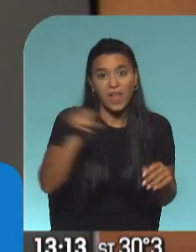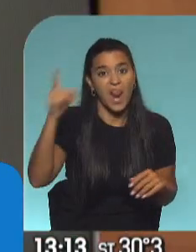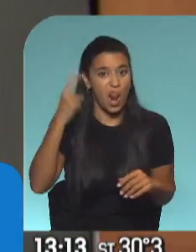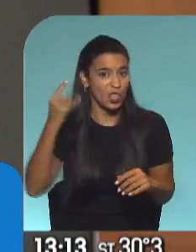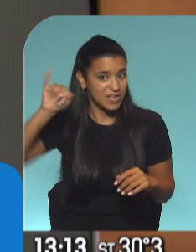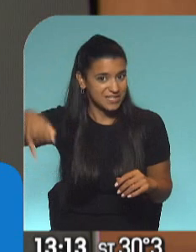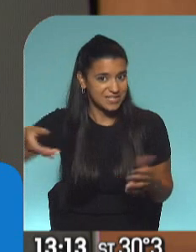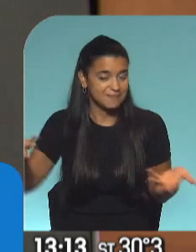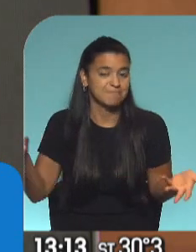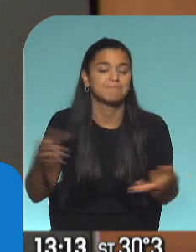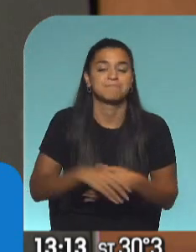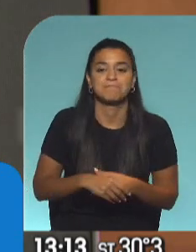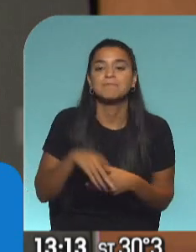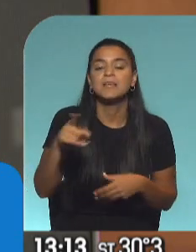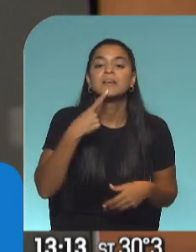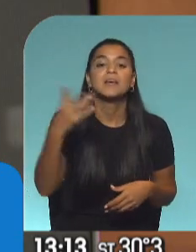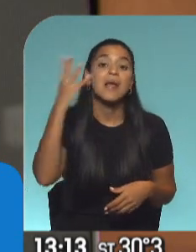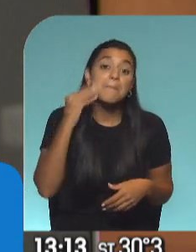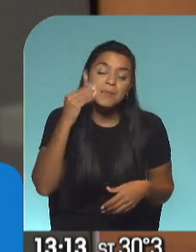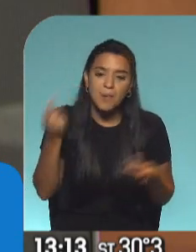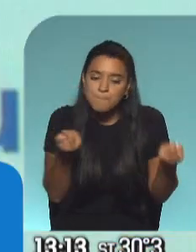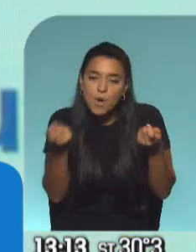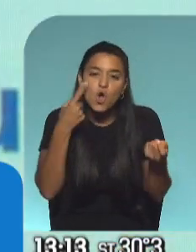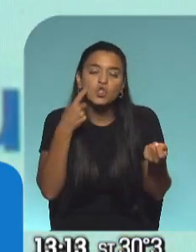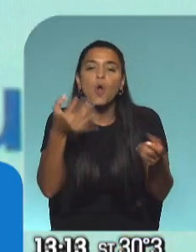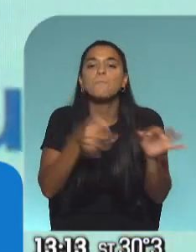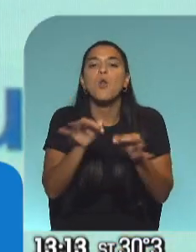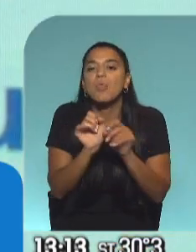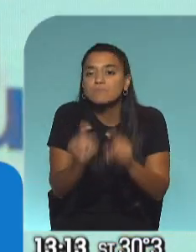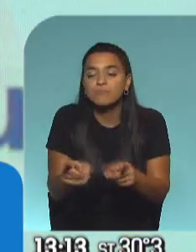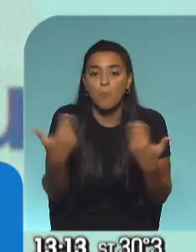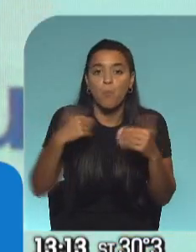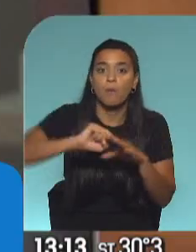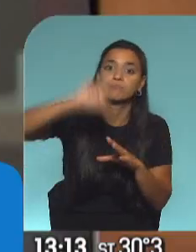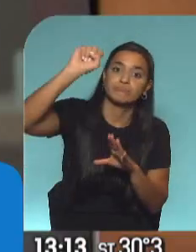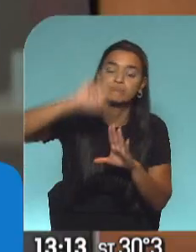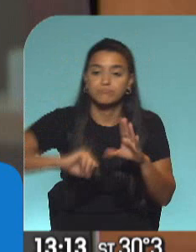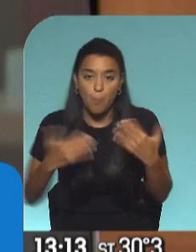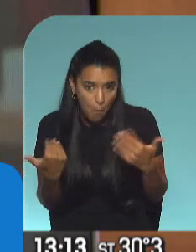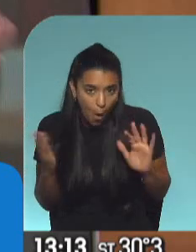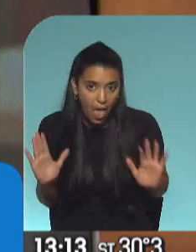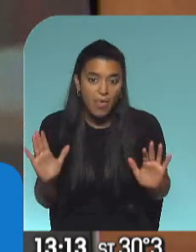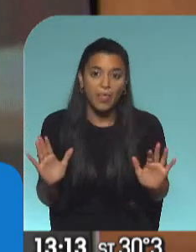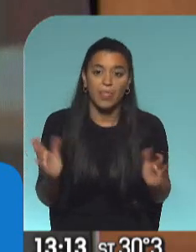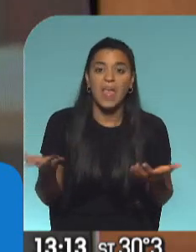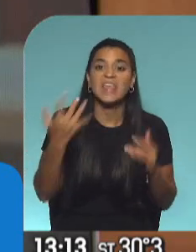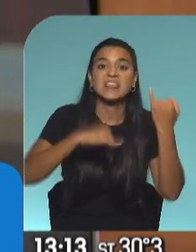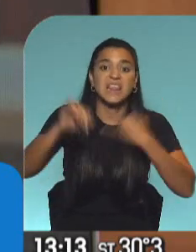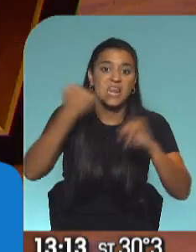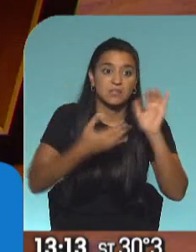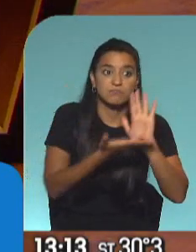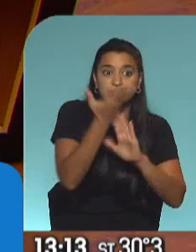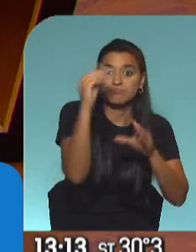cosa, Gran Bretaña tiene control de su propia moneda, digamos, ¿no? Puede devaluar, puede no devaluar, puede fijar la tasa de interés, puede hacer una serie de